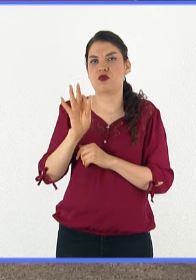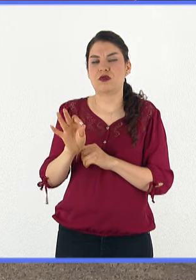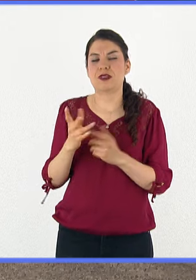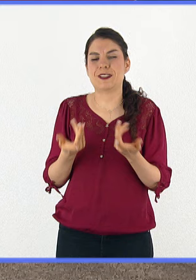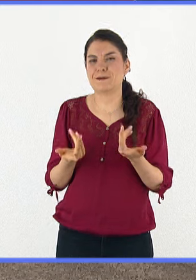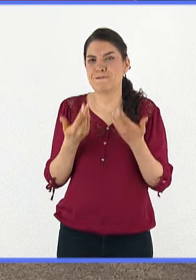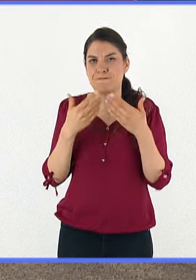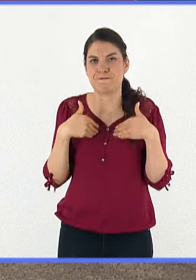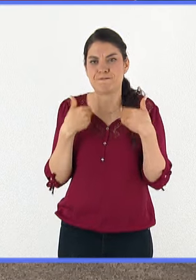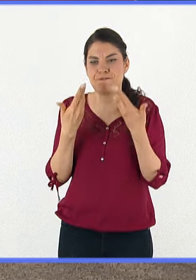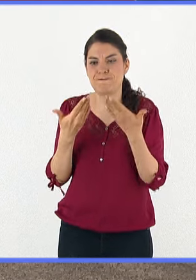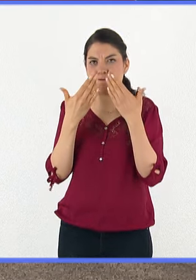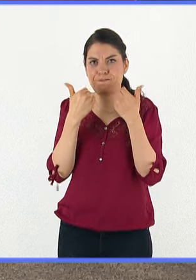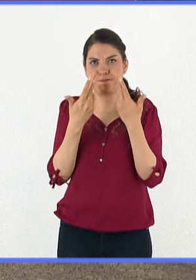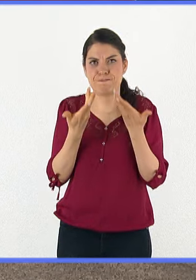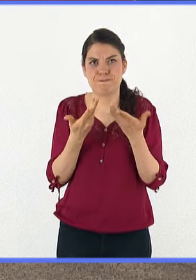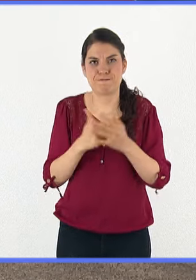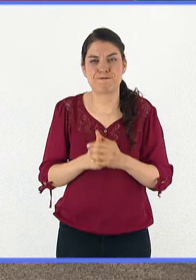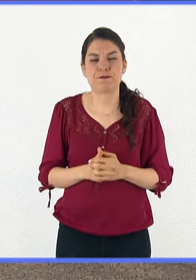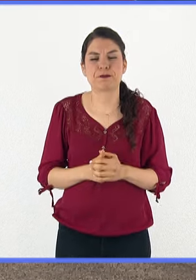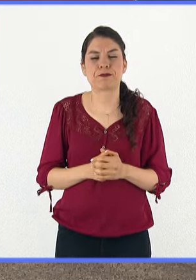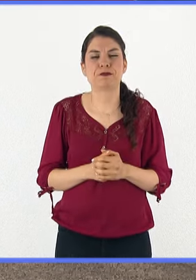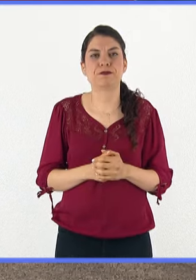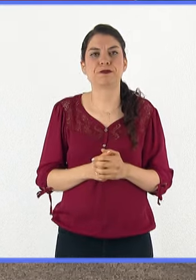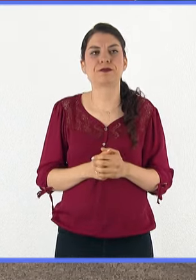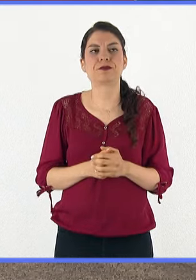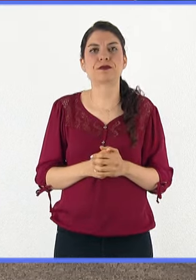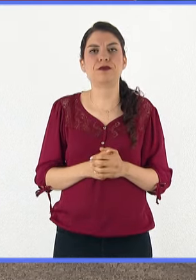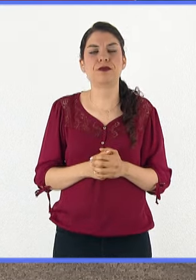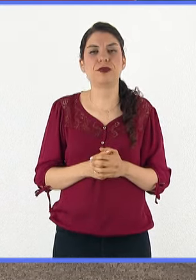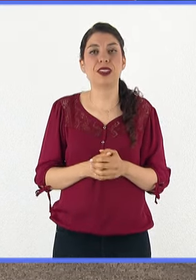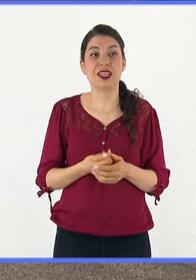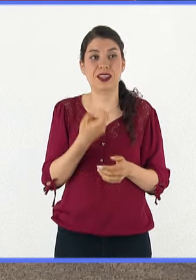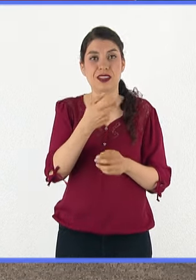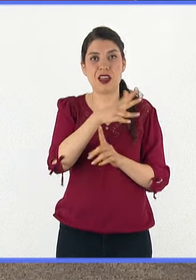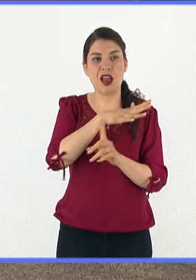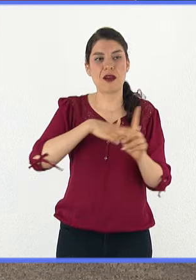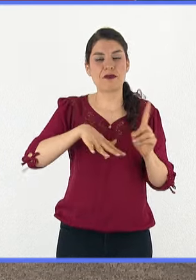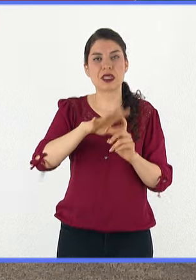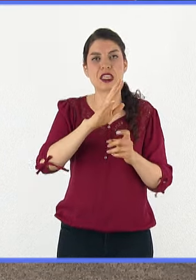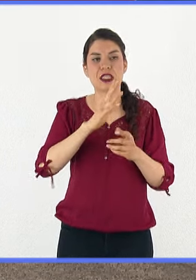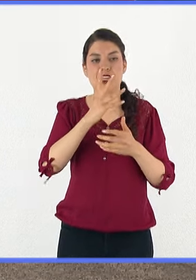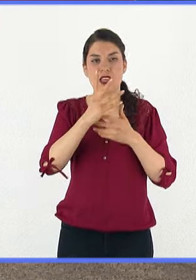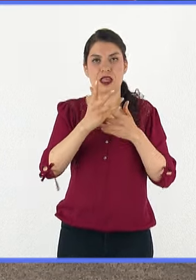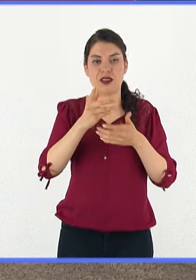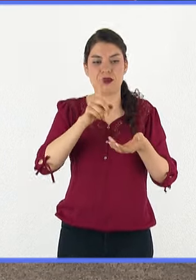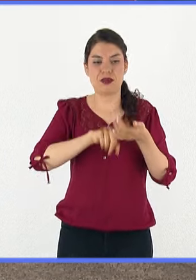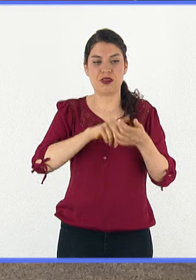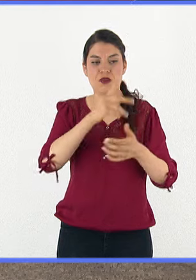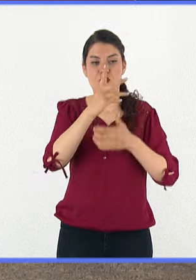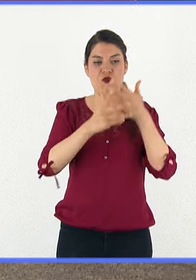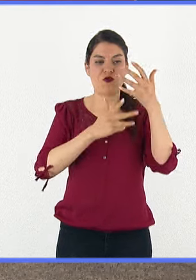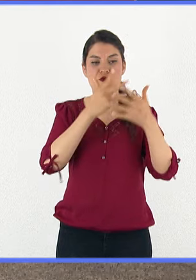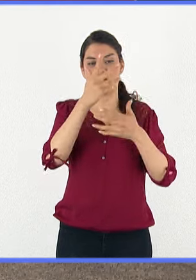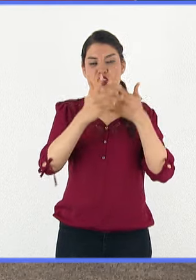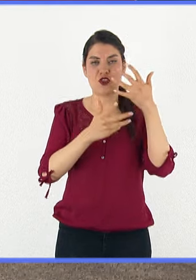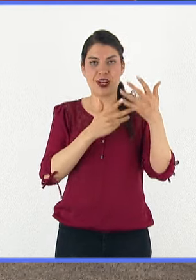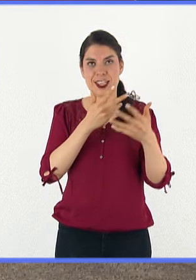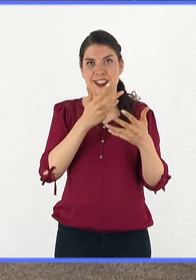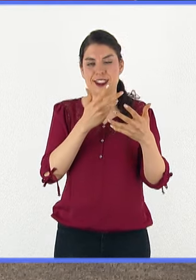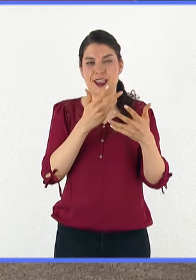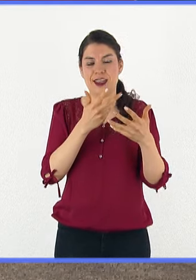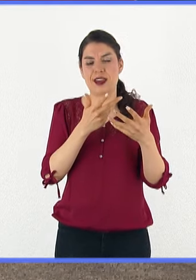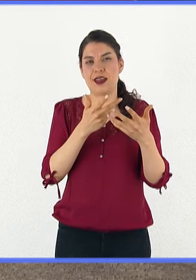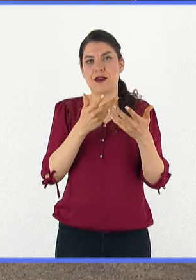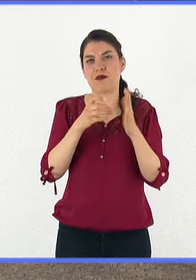allá iba qué caracteriza esta situación este ambiente de violencia que vemos muy focal realizado de forma muy clara por